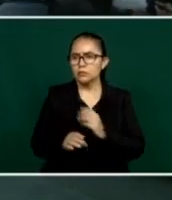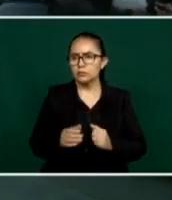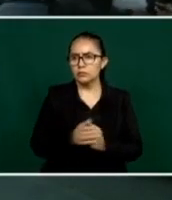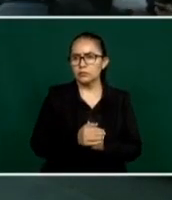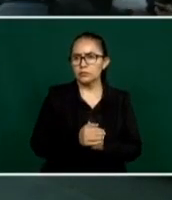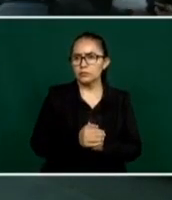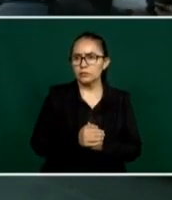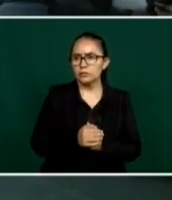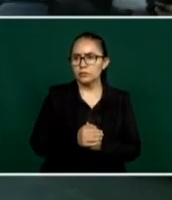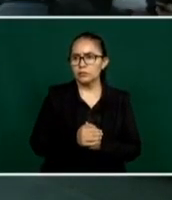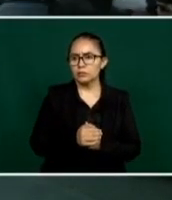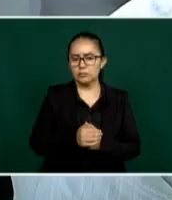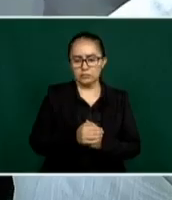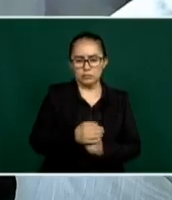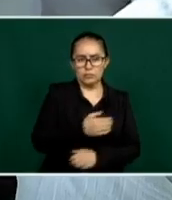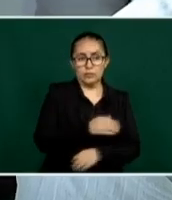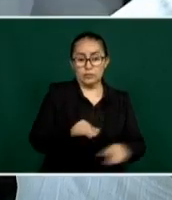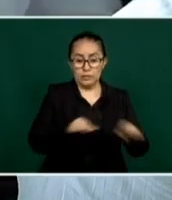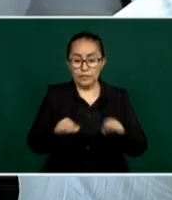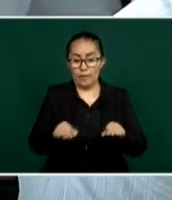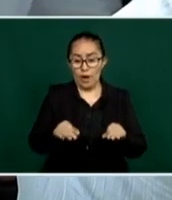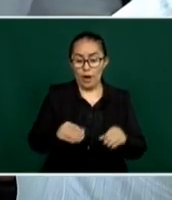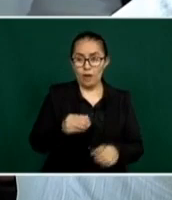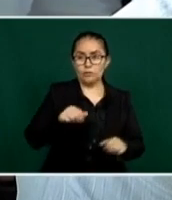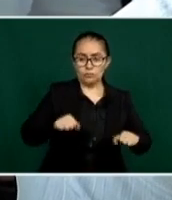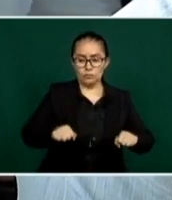la maquinaria agrícola.